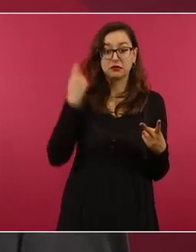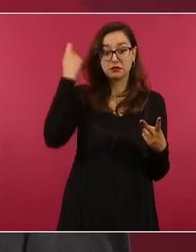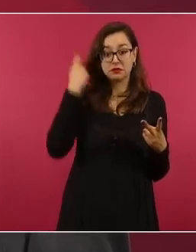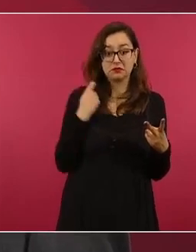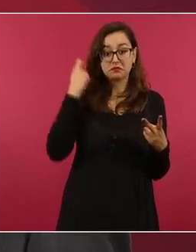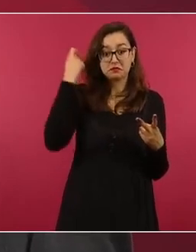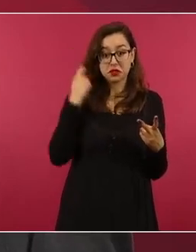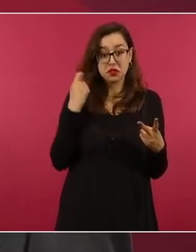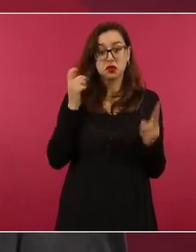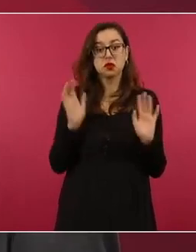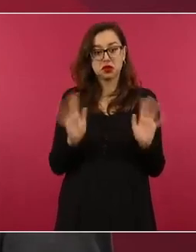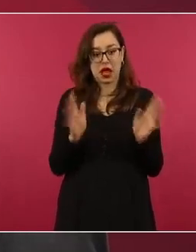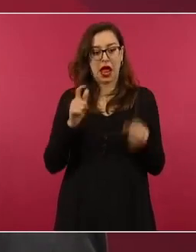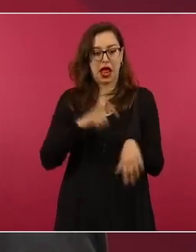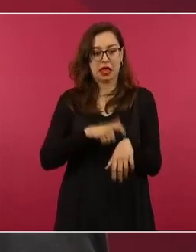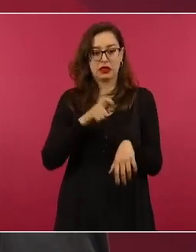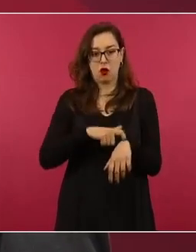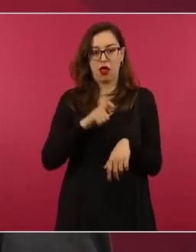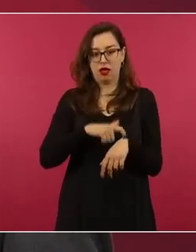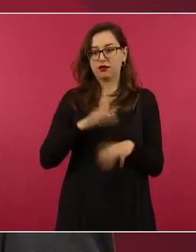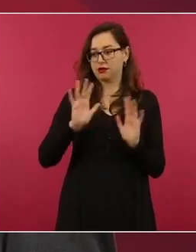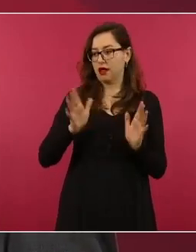que ya me corresponde,